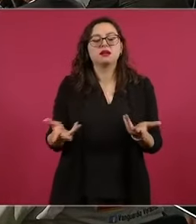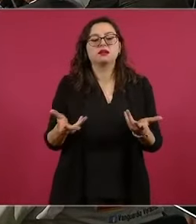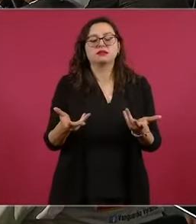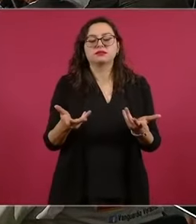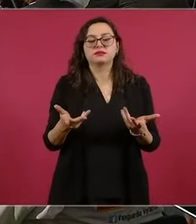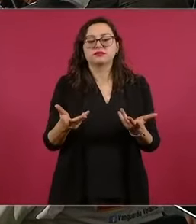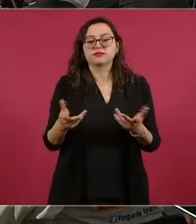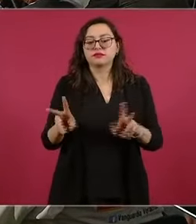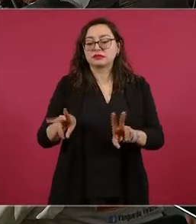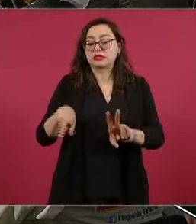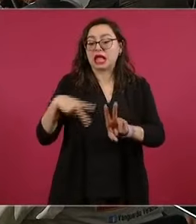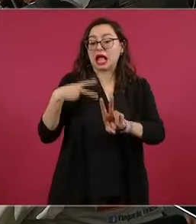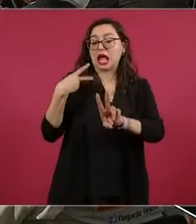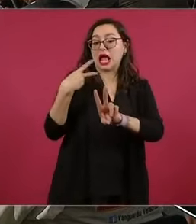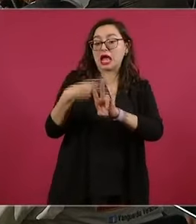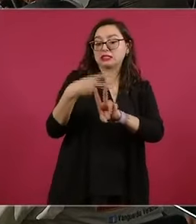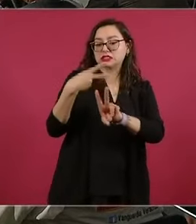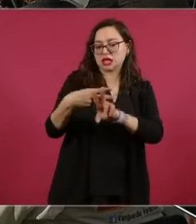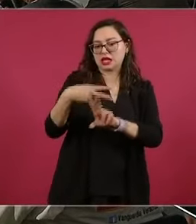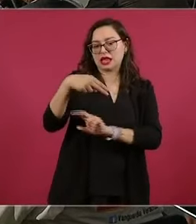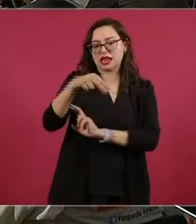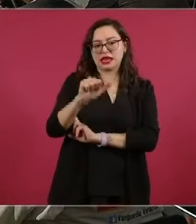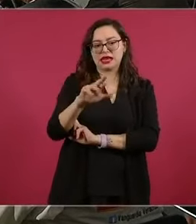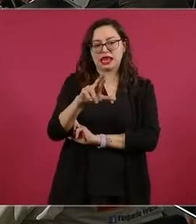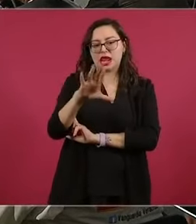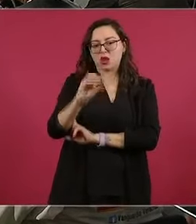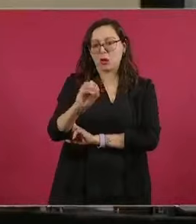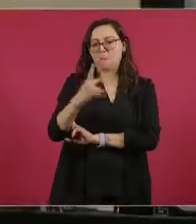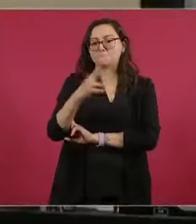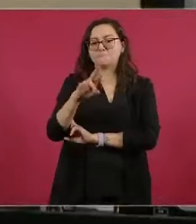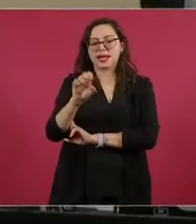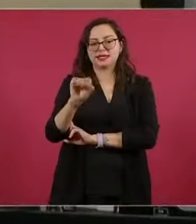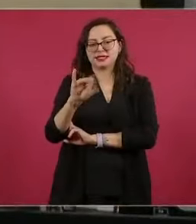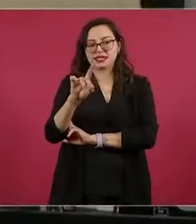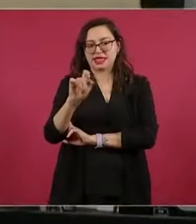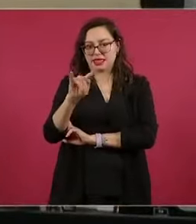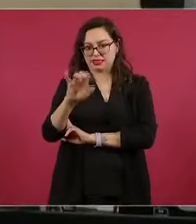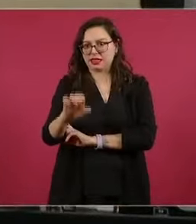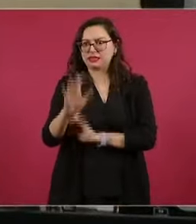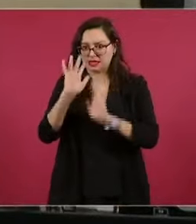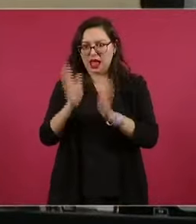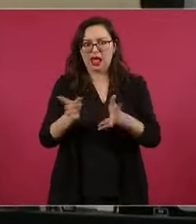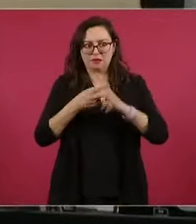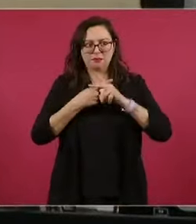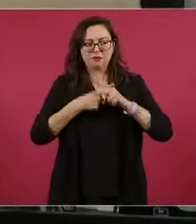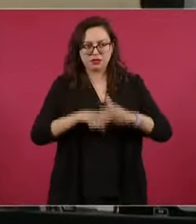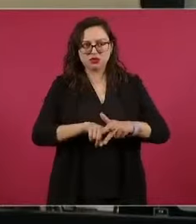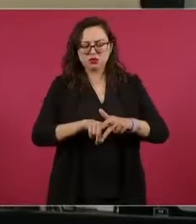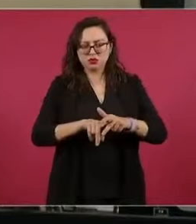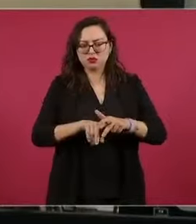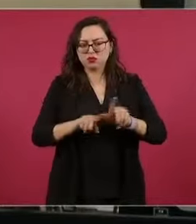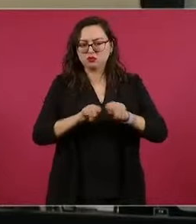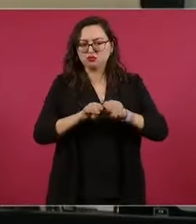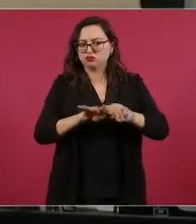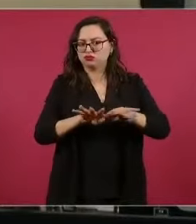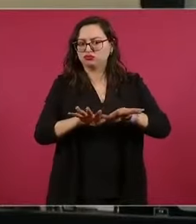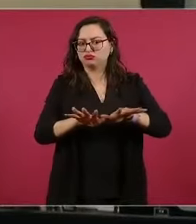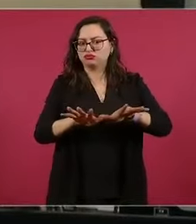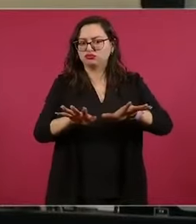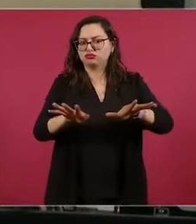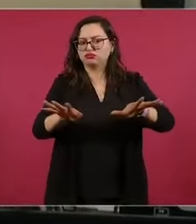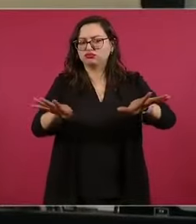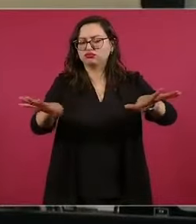y con el hashtag algunas con el de narcopresidente. Eso es por ese lado. Y por el otro, como lo